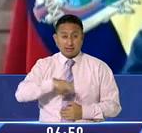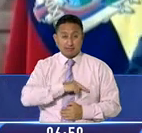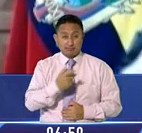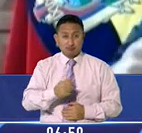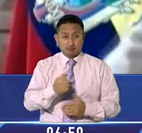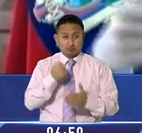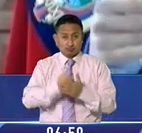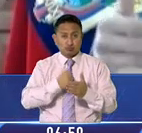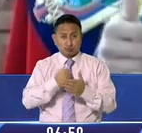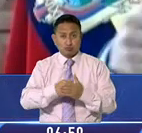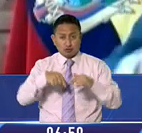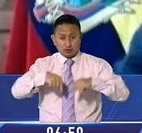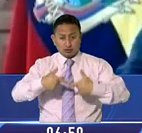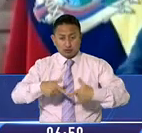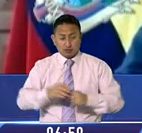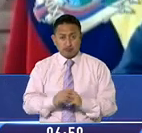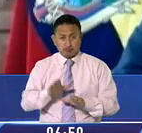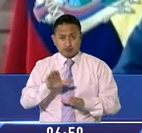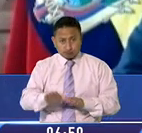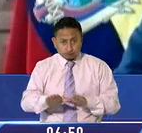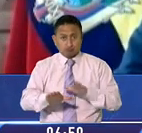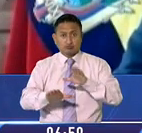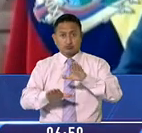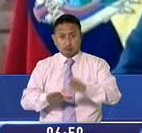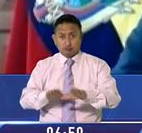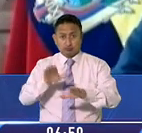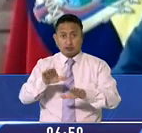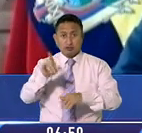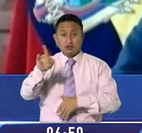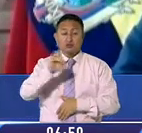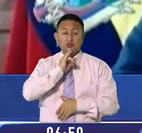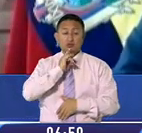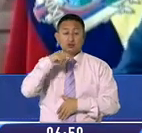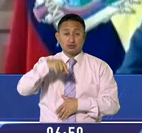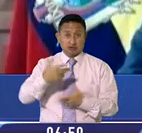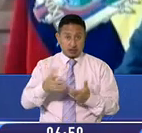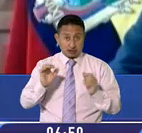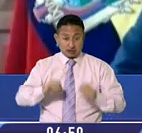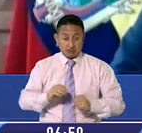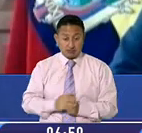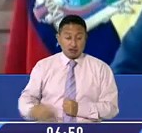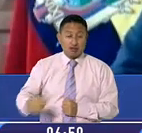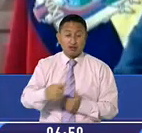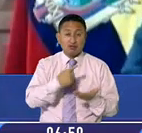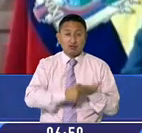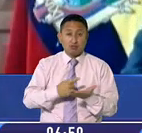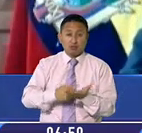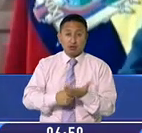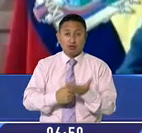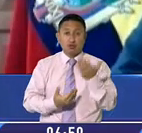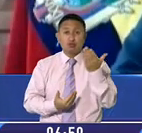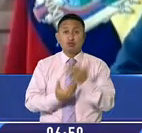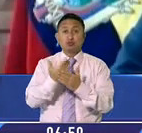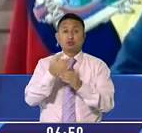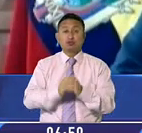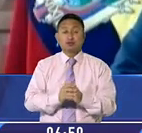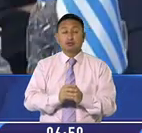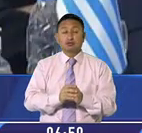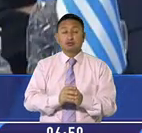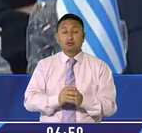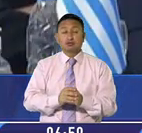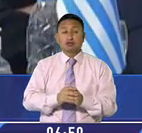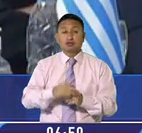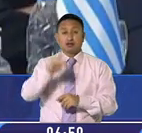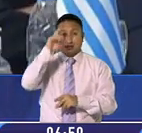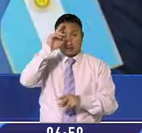certeros al momento en que Estados Unidos esté listo para debatir un nuevo tratado de comercio justo. Uruguay y